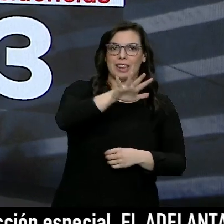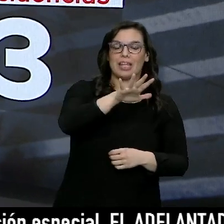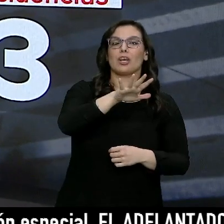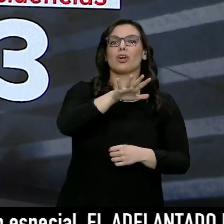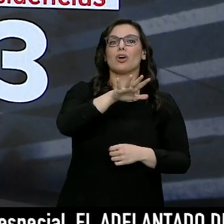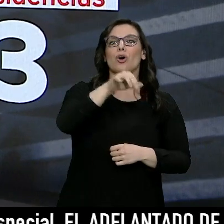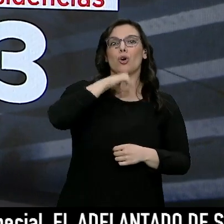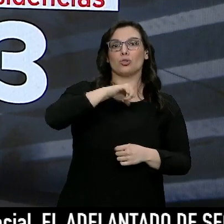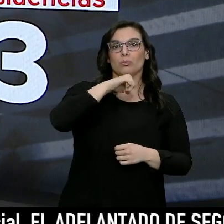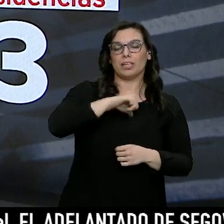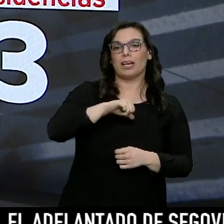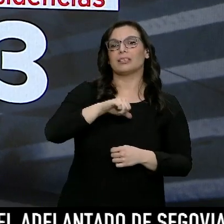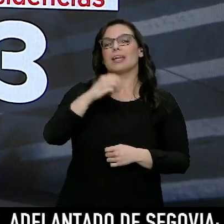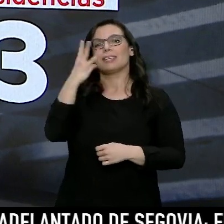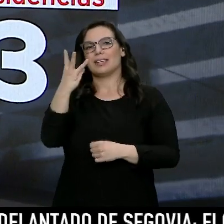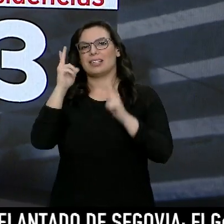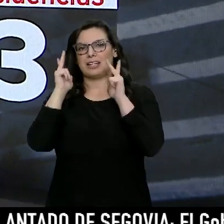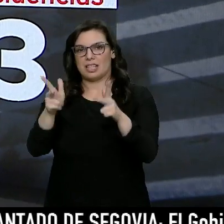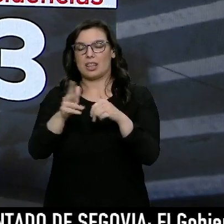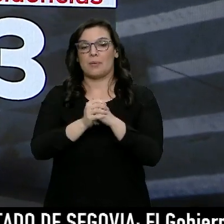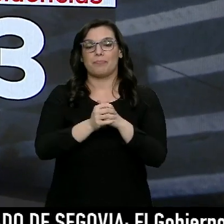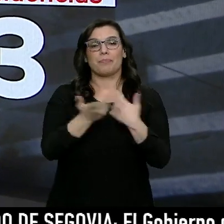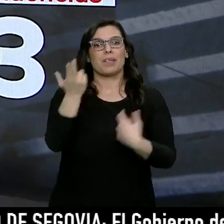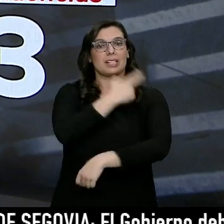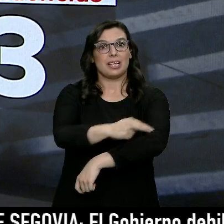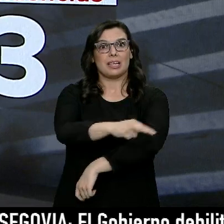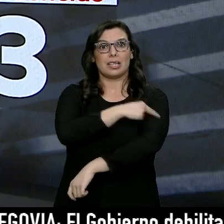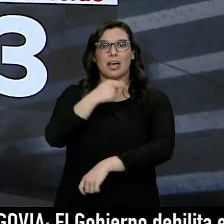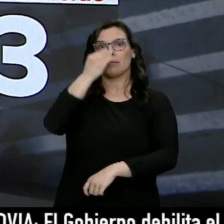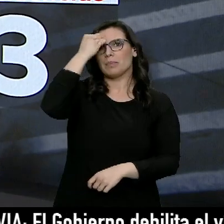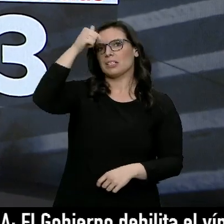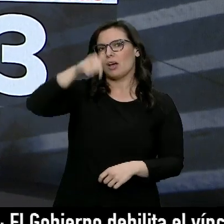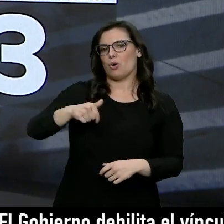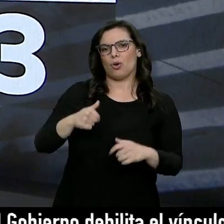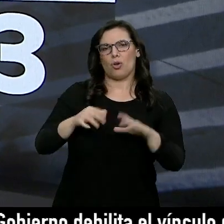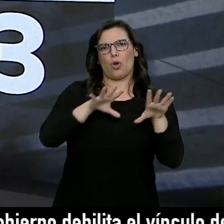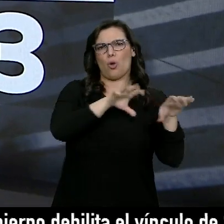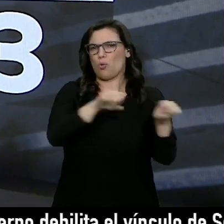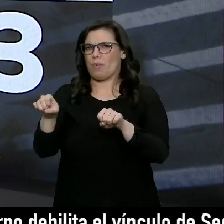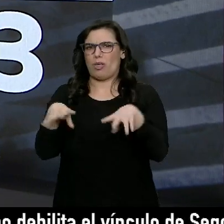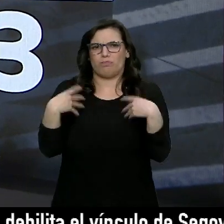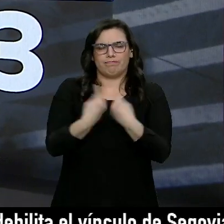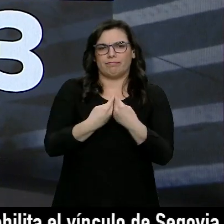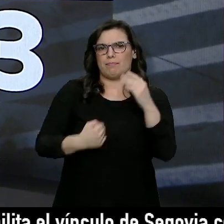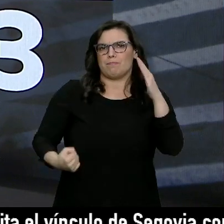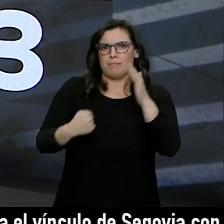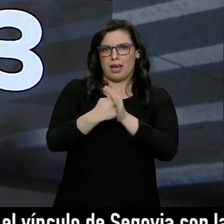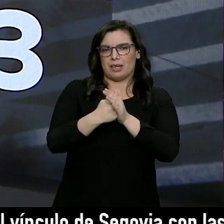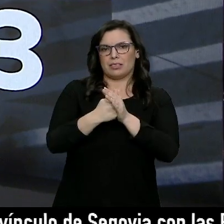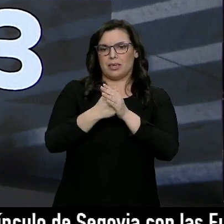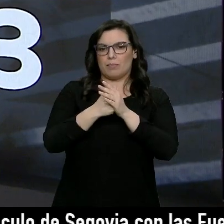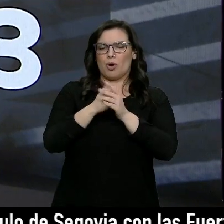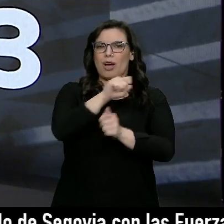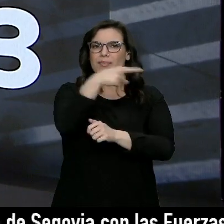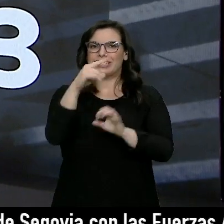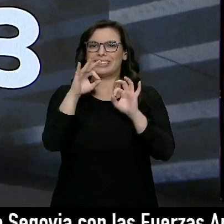38, quería decir, en total. Sanidad cree que hoy alcanzaremos el máximo de ocupación en las plantas hospitalarias dedicadas a enfermos